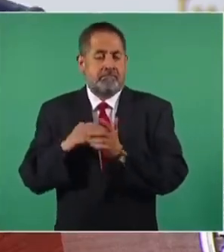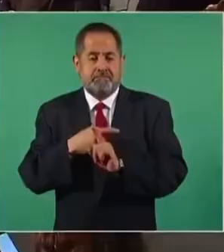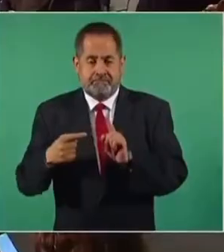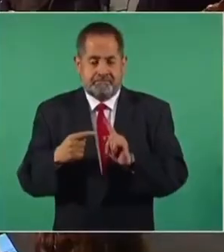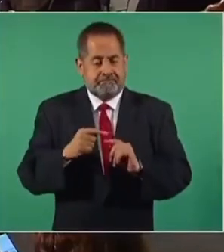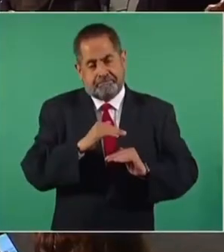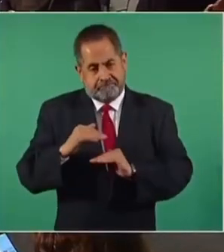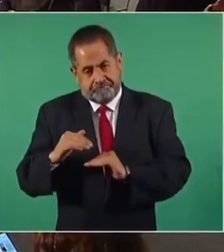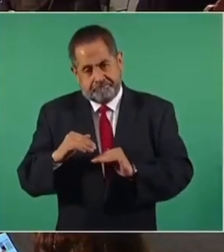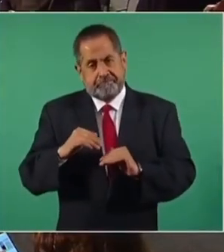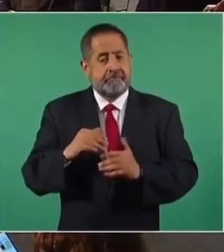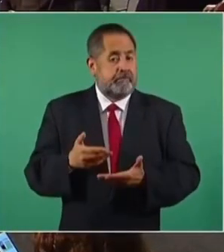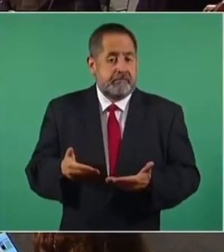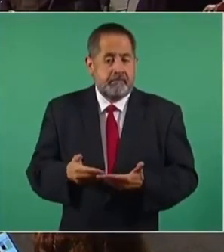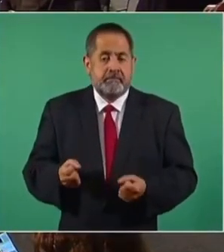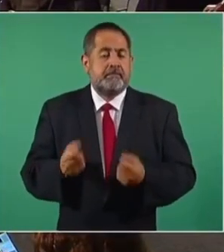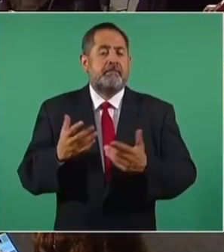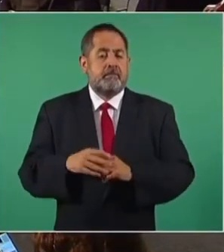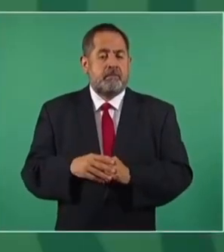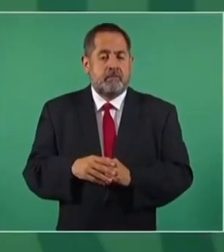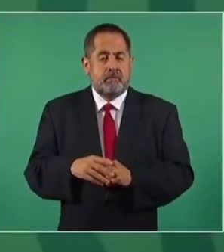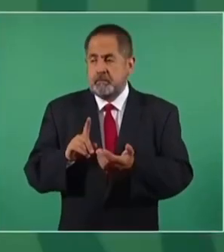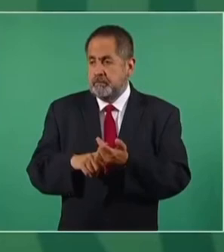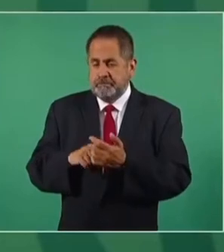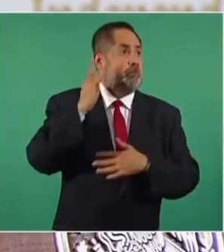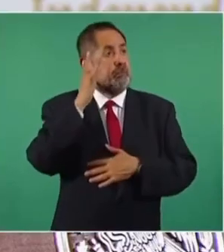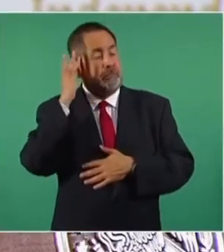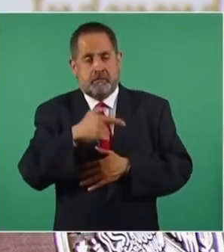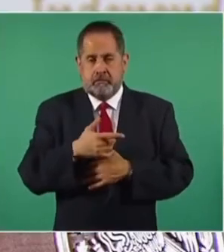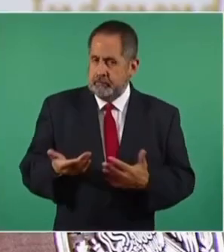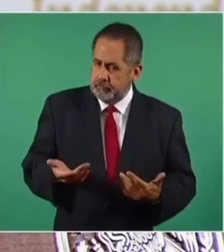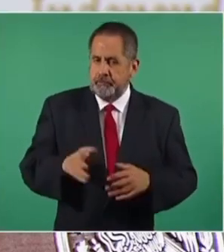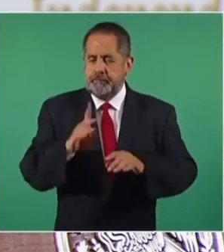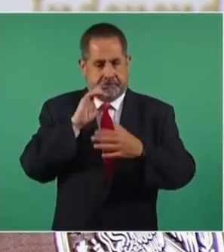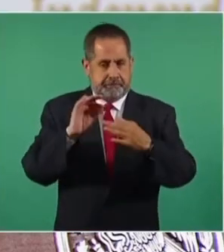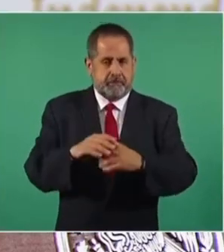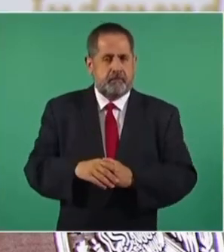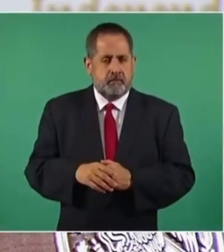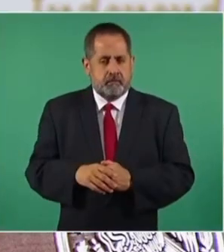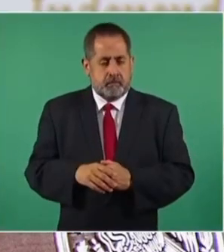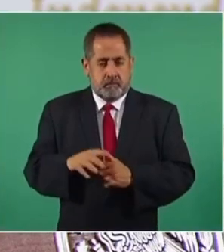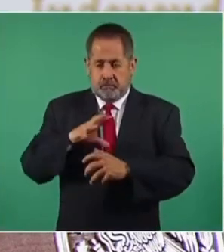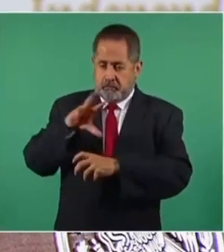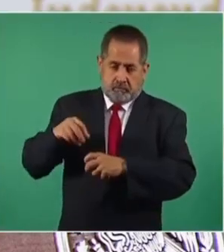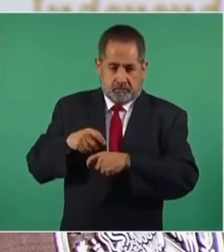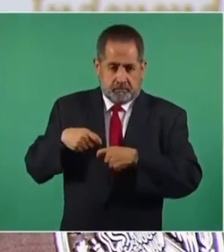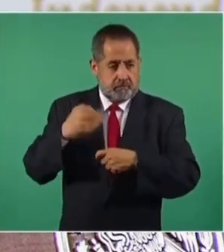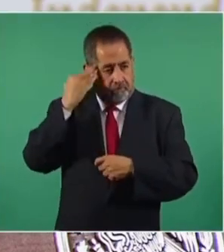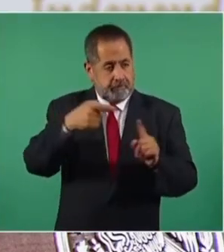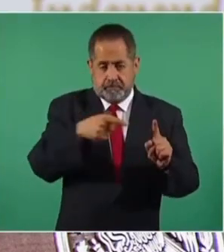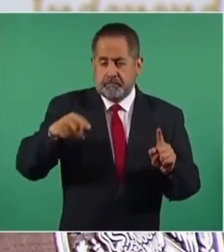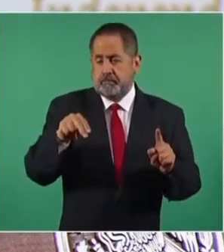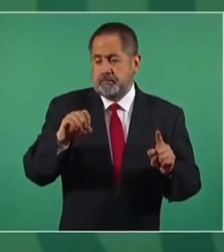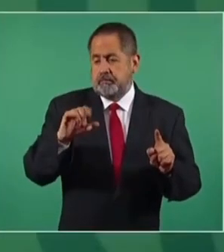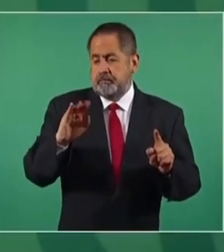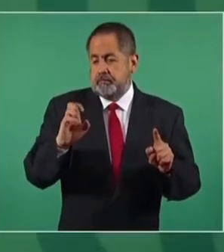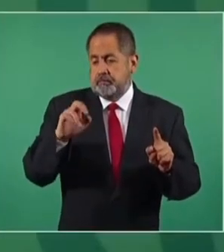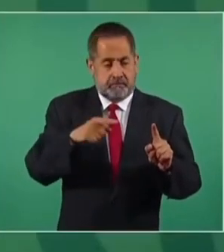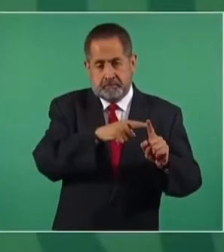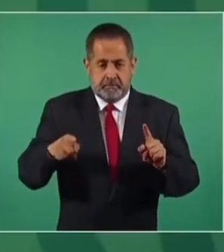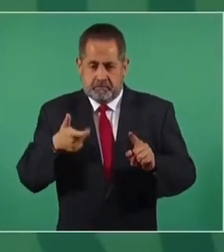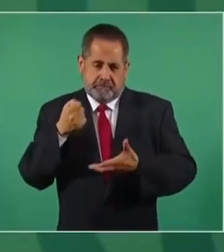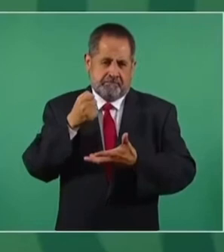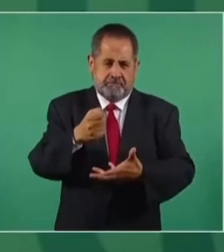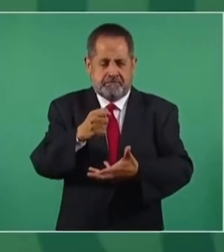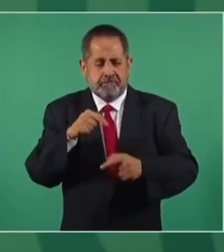Y ahora estamos rescatando a Pemex. Bueno, toda la inversión de Pemex en el periodo neoliberal la